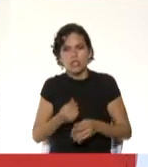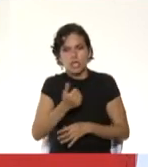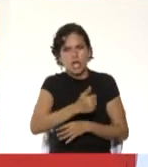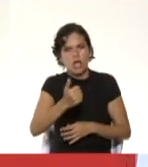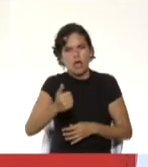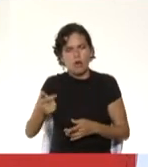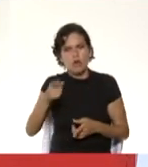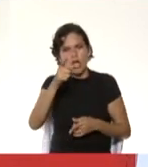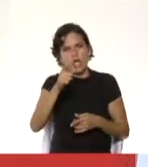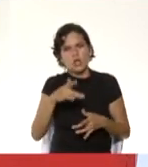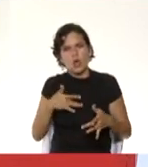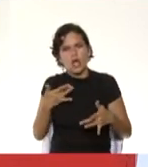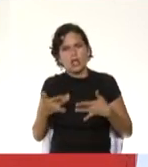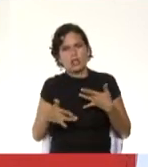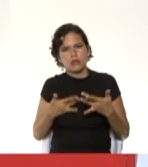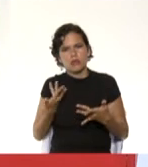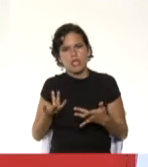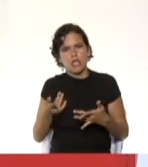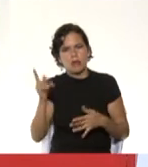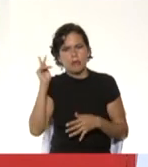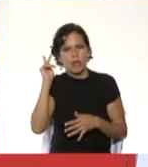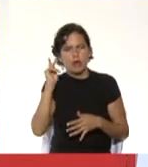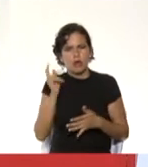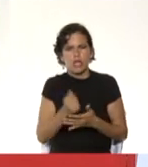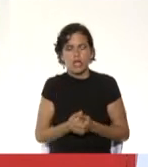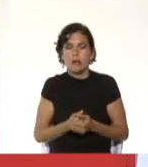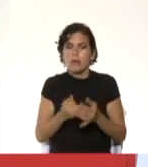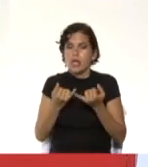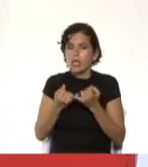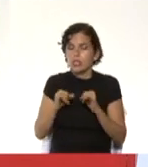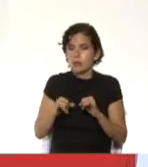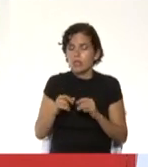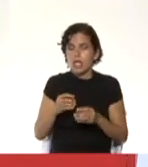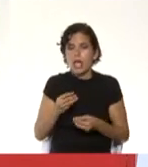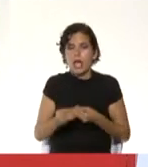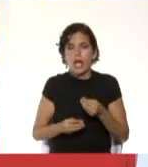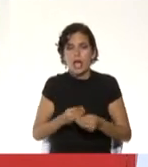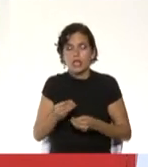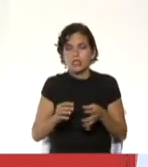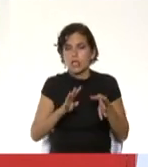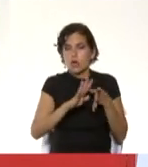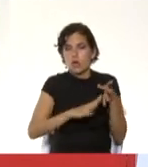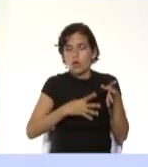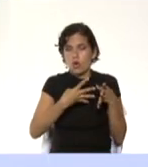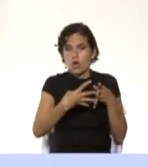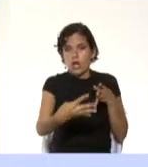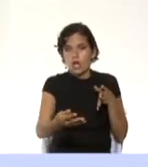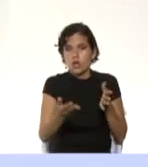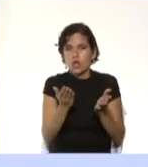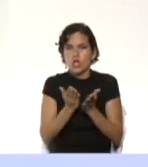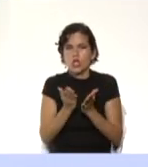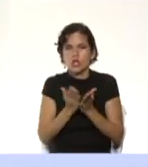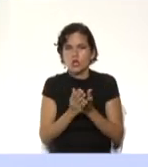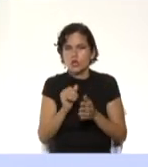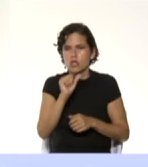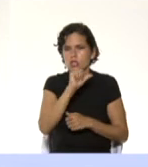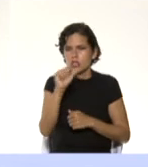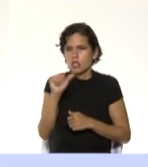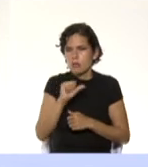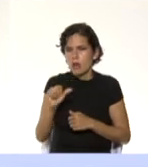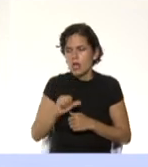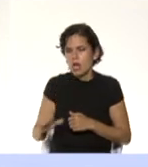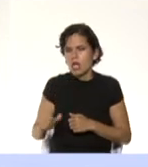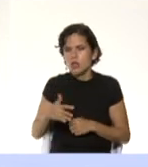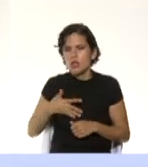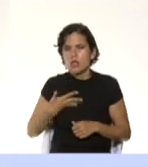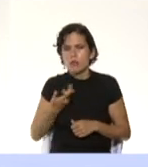una de tus actividades pedagógicas. Y finalmente, realiza entonces un horario de estudio semanal donde puedas colocarlo